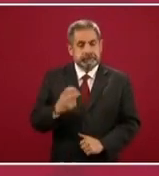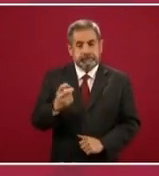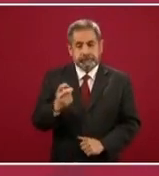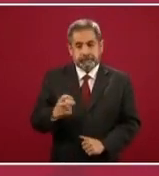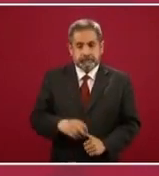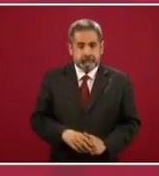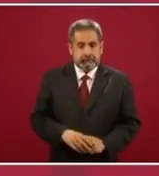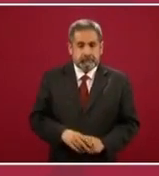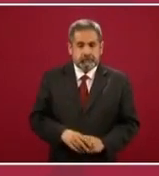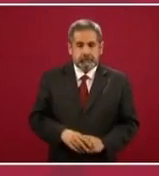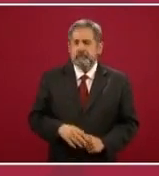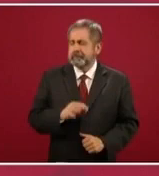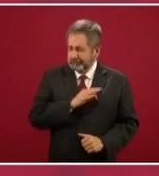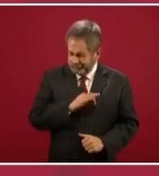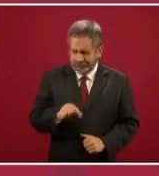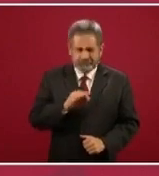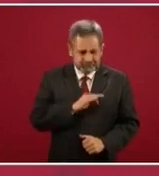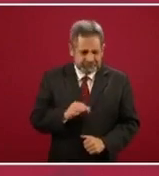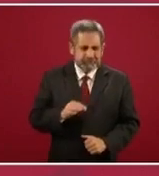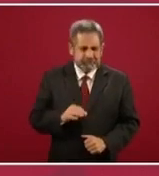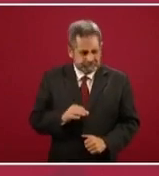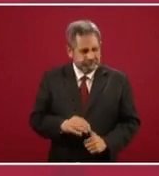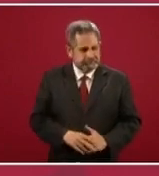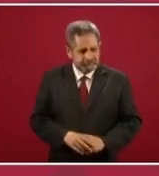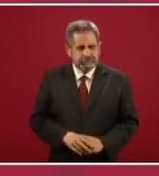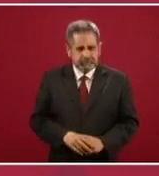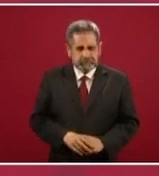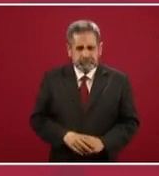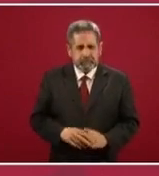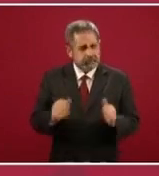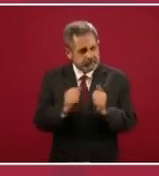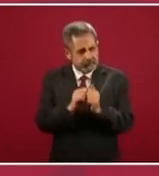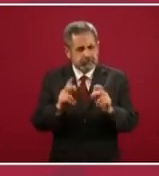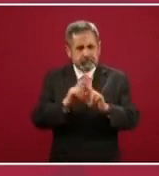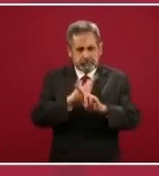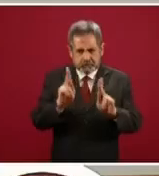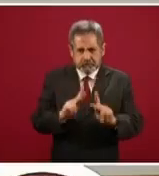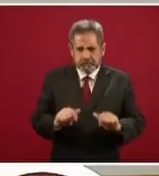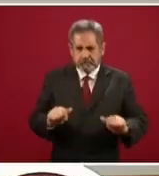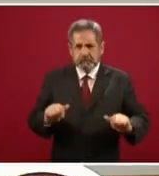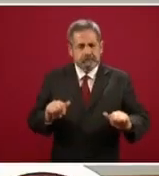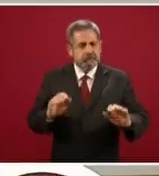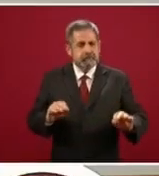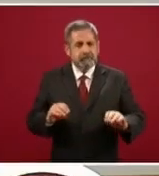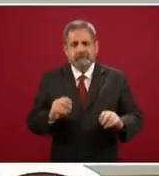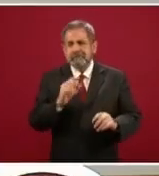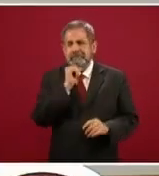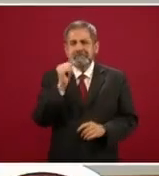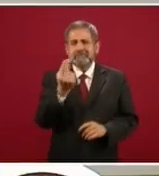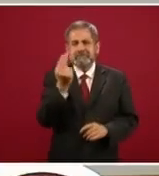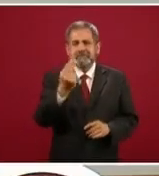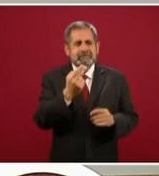Entonces, sí se puede, de manera pacífica, sin romper vidrios,